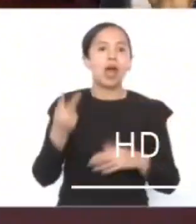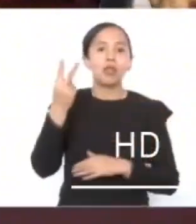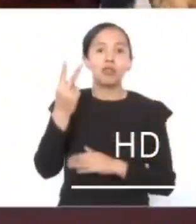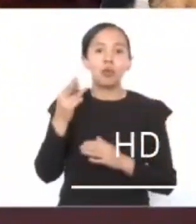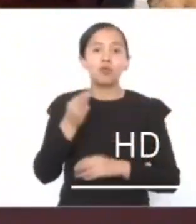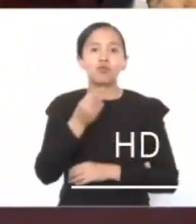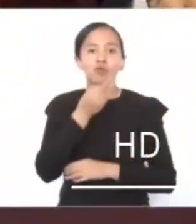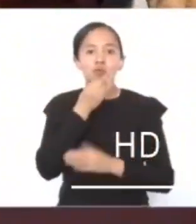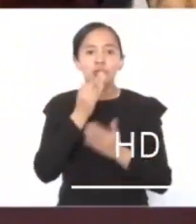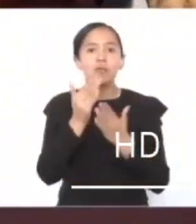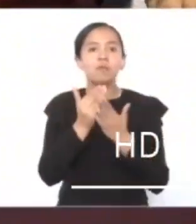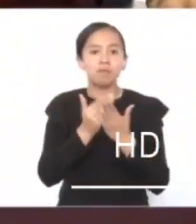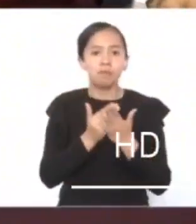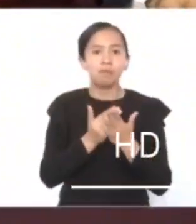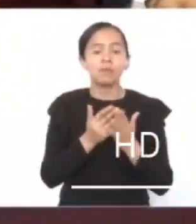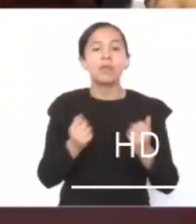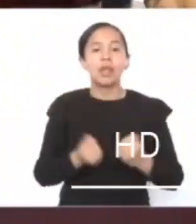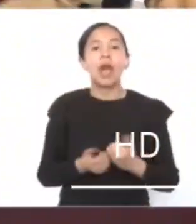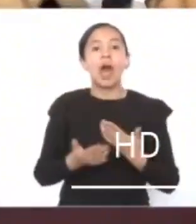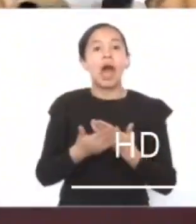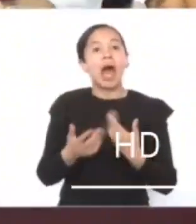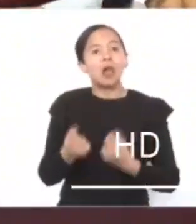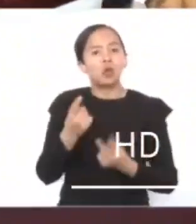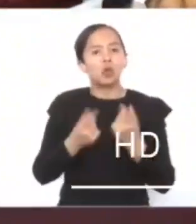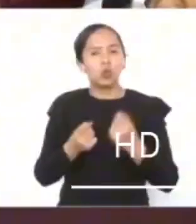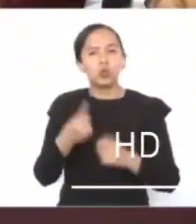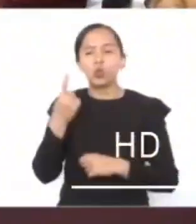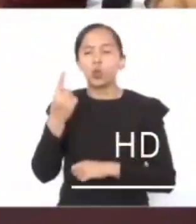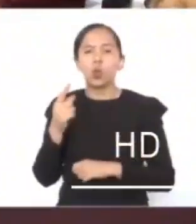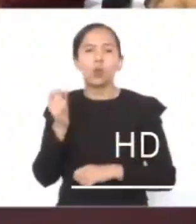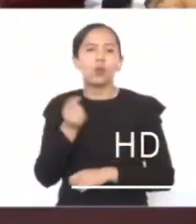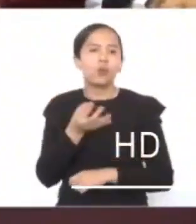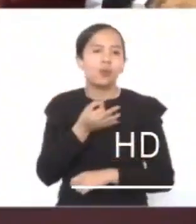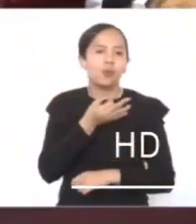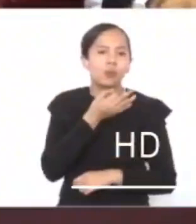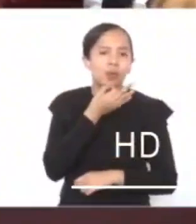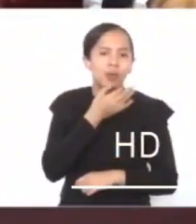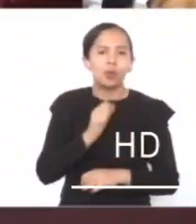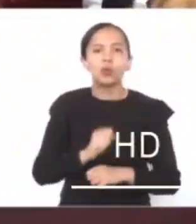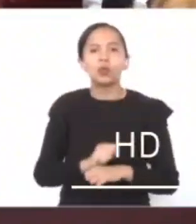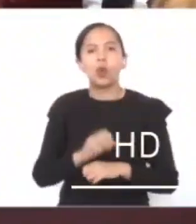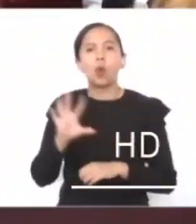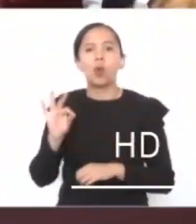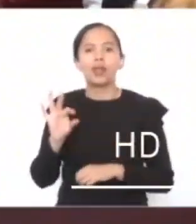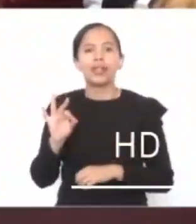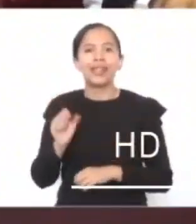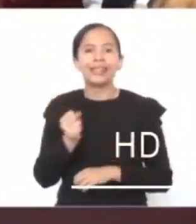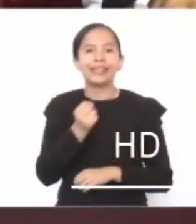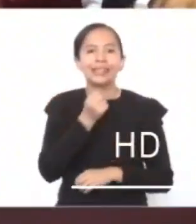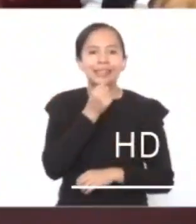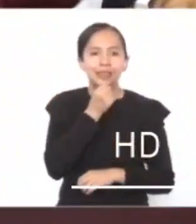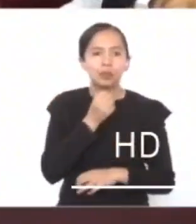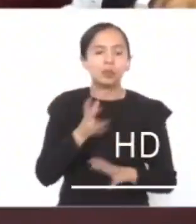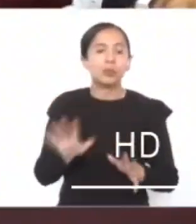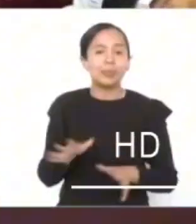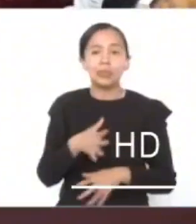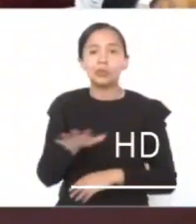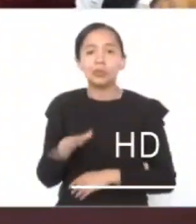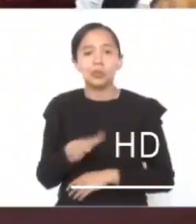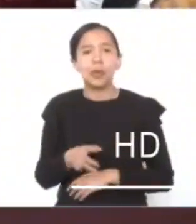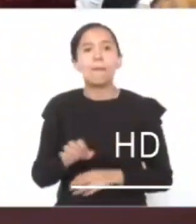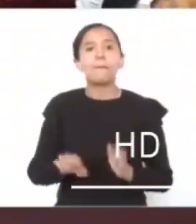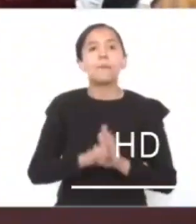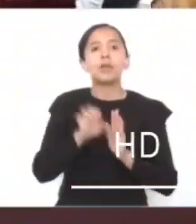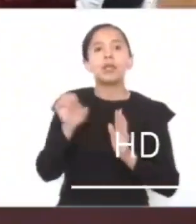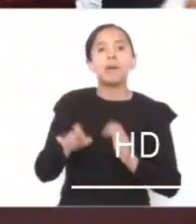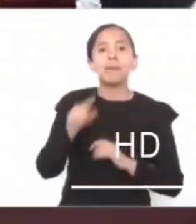En algunos casos incluso tenemos 1 minuto 30 segundos, 1 minuto 40 segundos. En el caso especial del